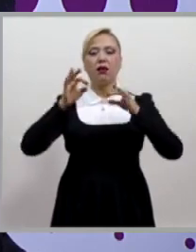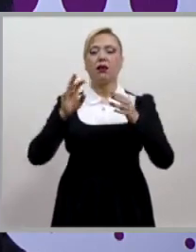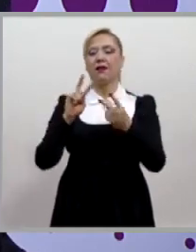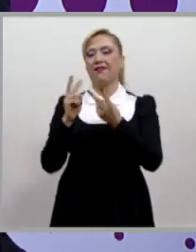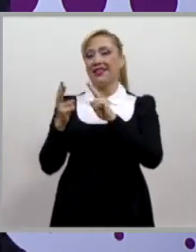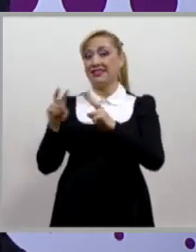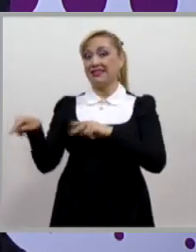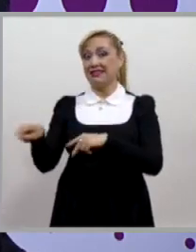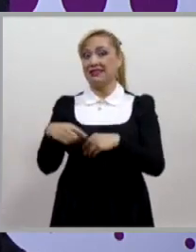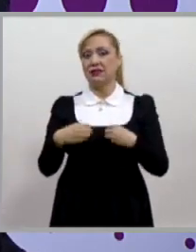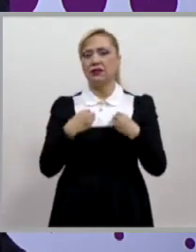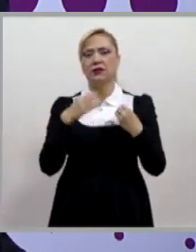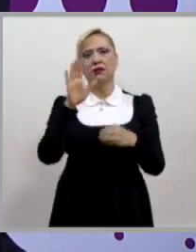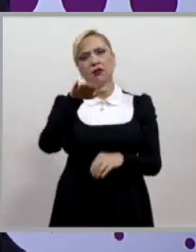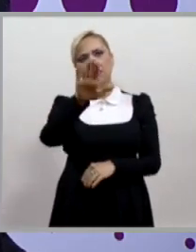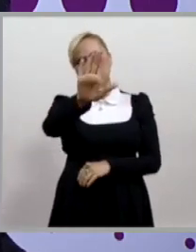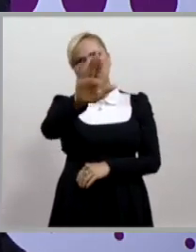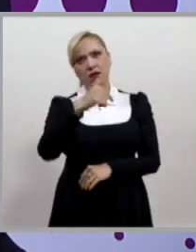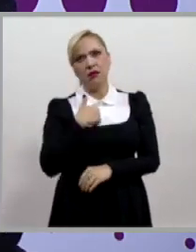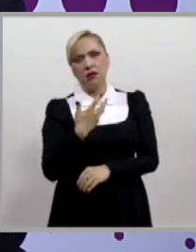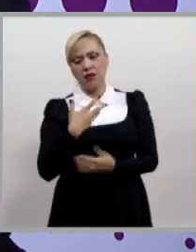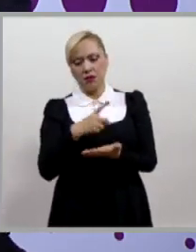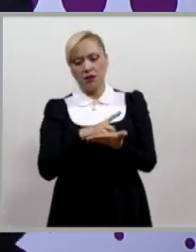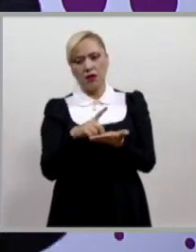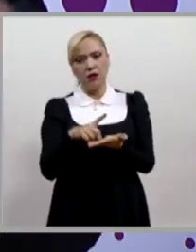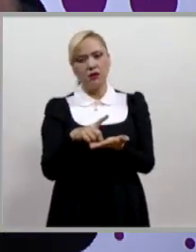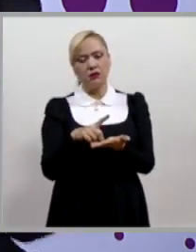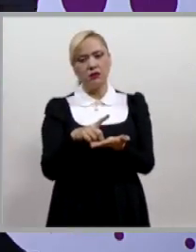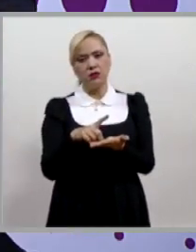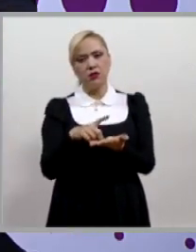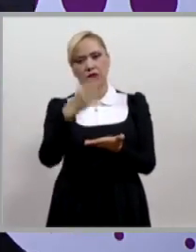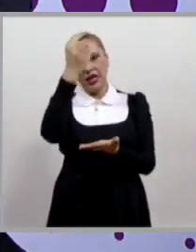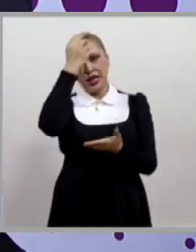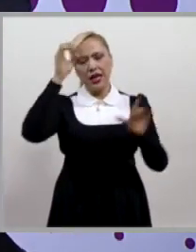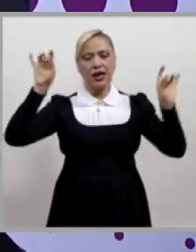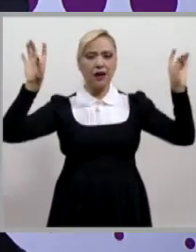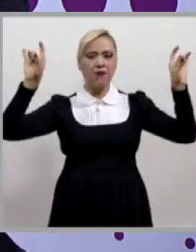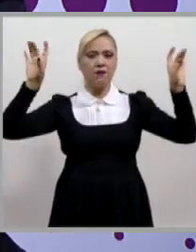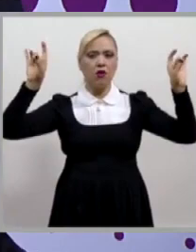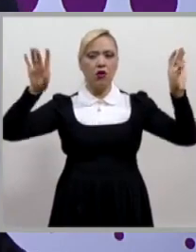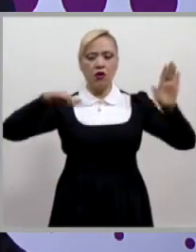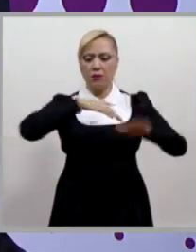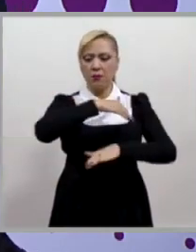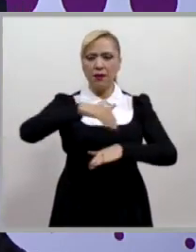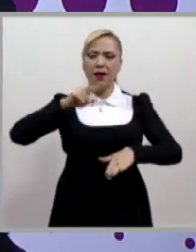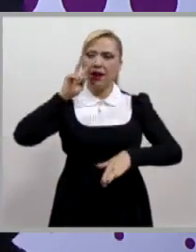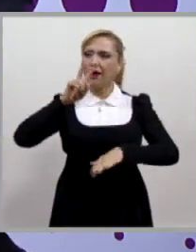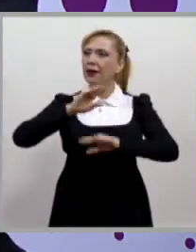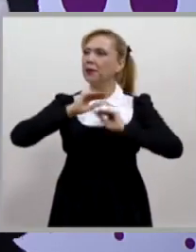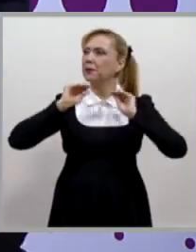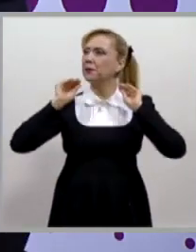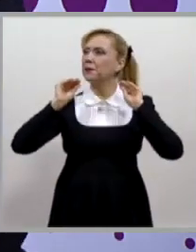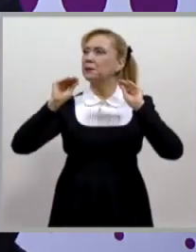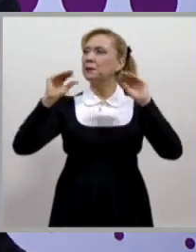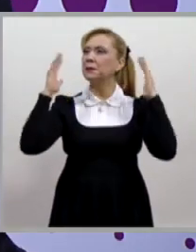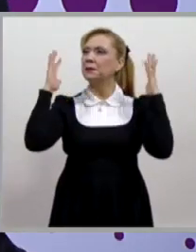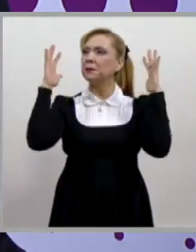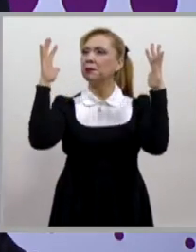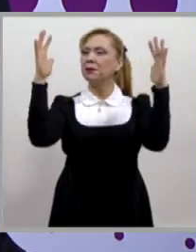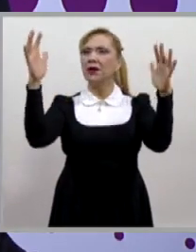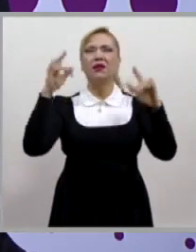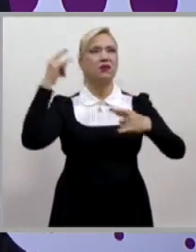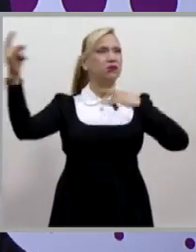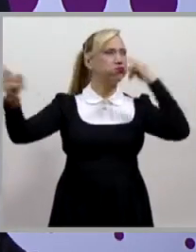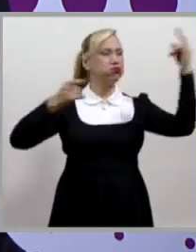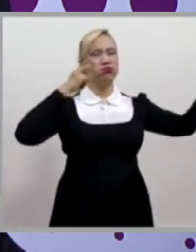pues yo tengo un derecho cultural a ver Reforma limpio, visualmente limpio, y que pongan publicidad, pues